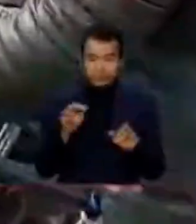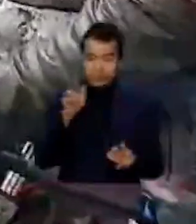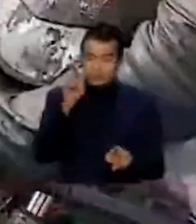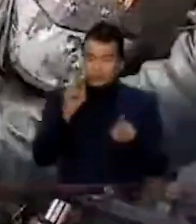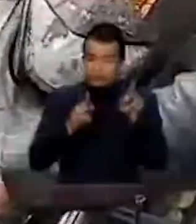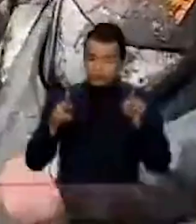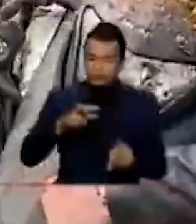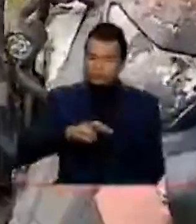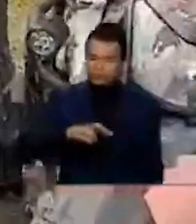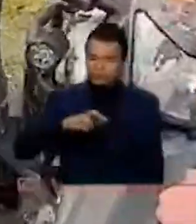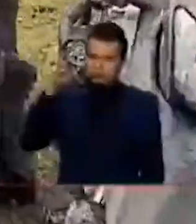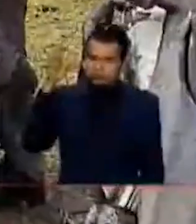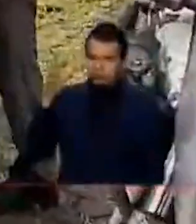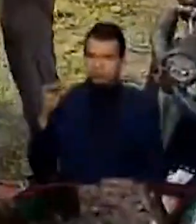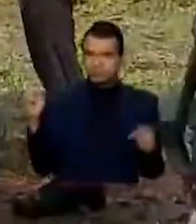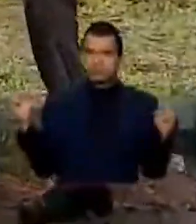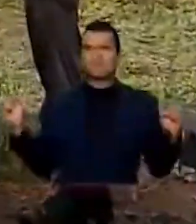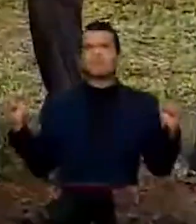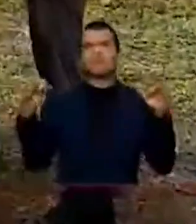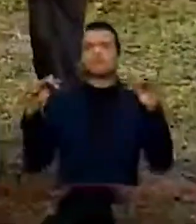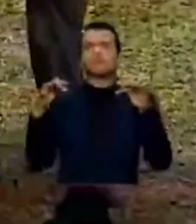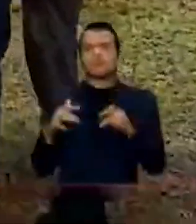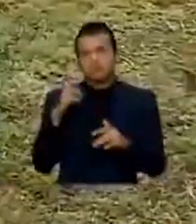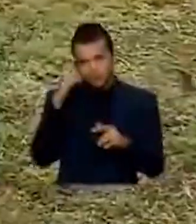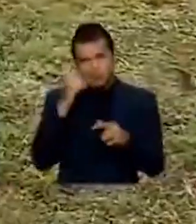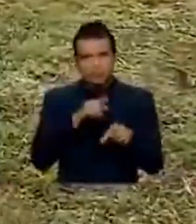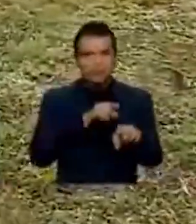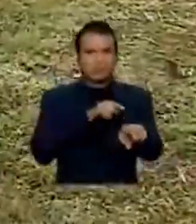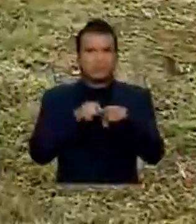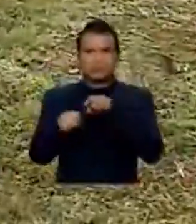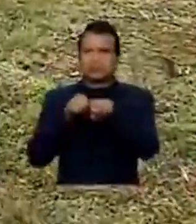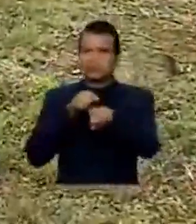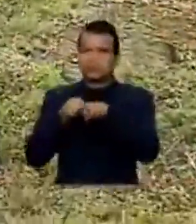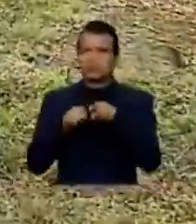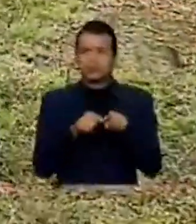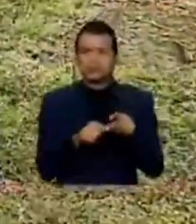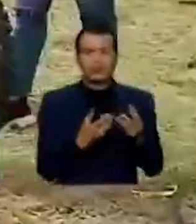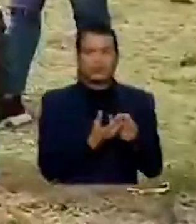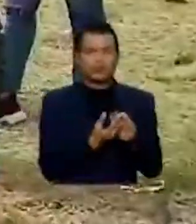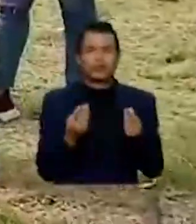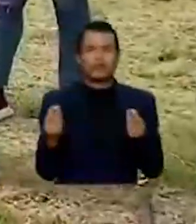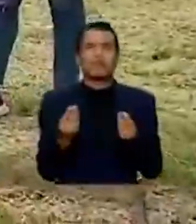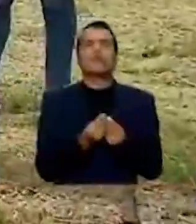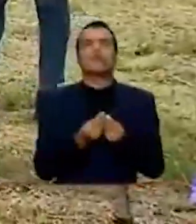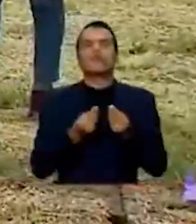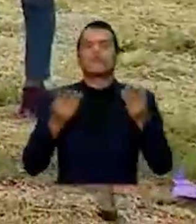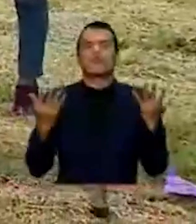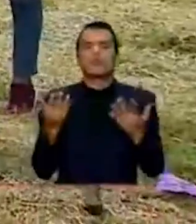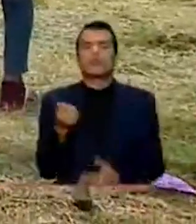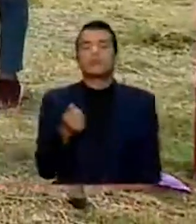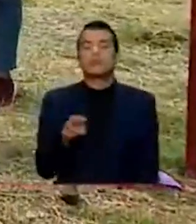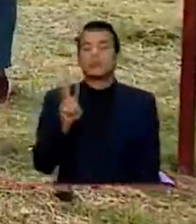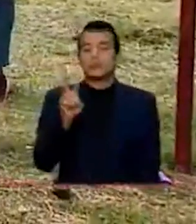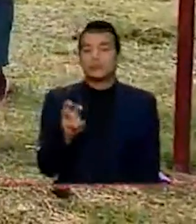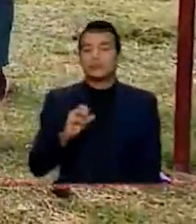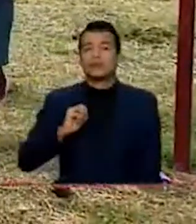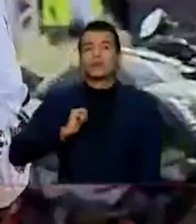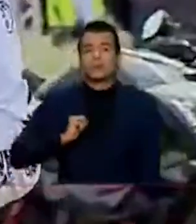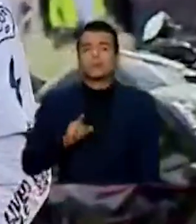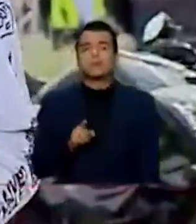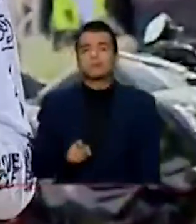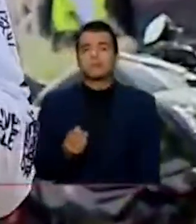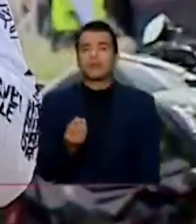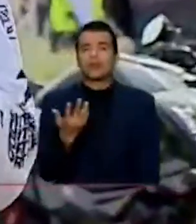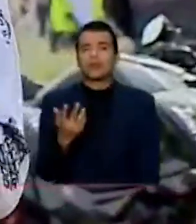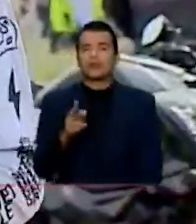Profesionales y amateurs se dieron cita en la pista y compitieron en 18 categorías. Tuvimos alrededor de 140 pilotos de todo